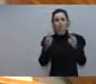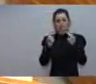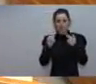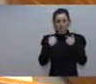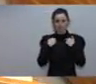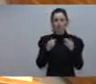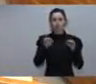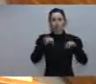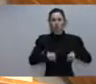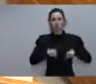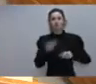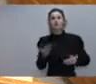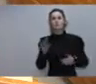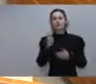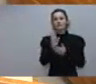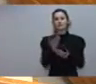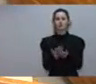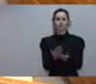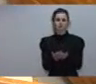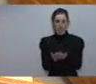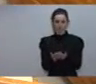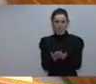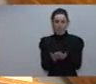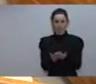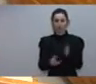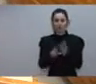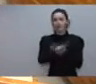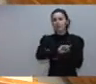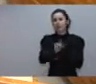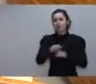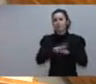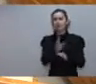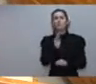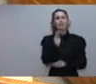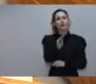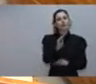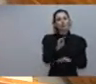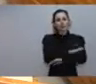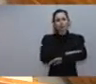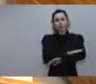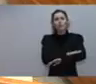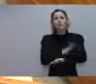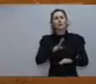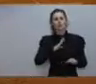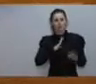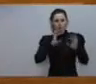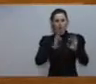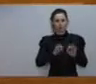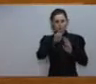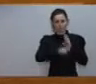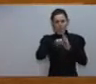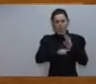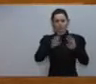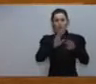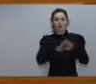venimos a presentar una proposición no de ley para instar al Gobierno a dictar instrucciones para la contratación pública de alimentos